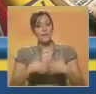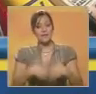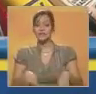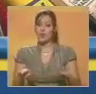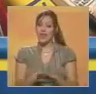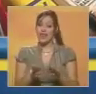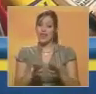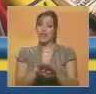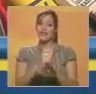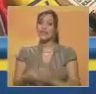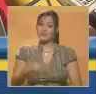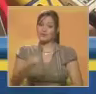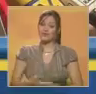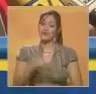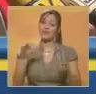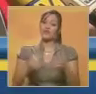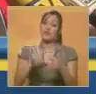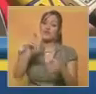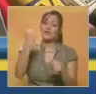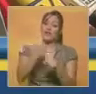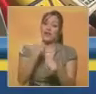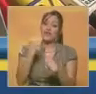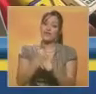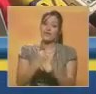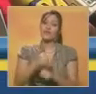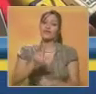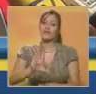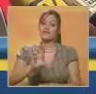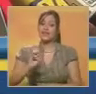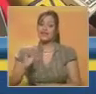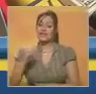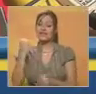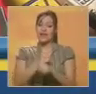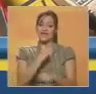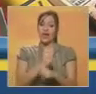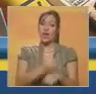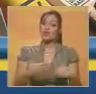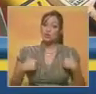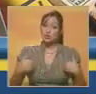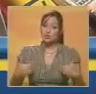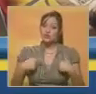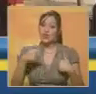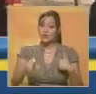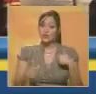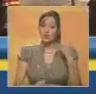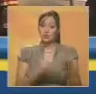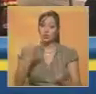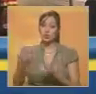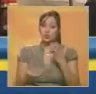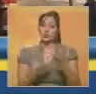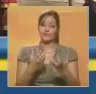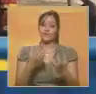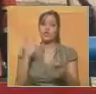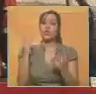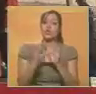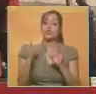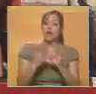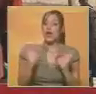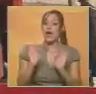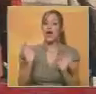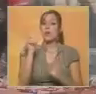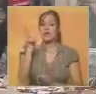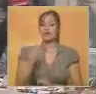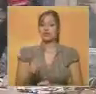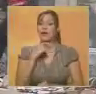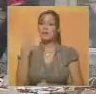como el importante grupo de trabajadores más de 300 trabajadores que se ven afectados por este incendio afortunadamente el incendio no dejó